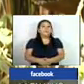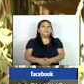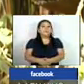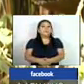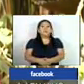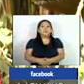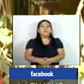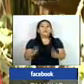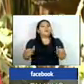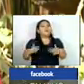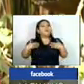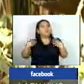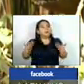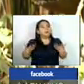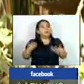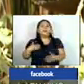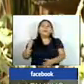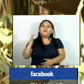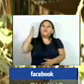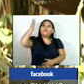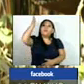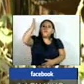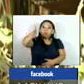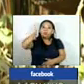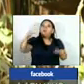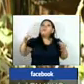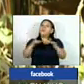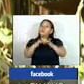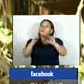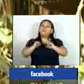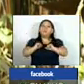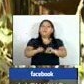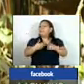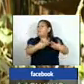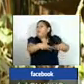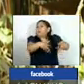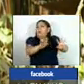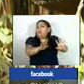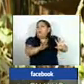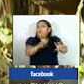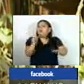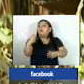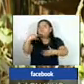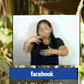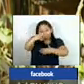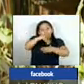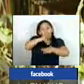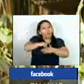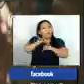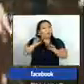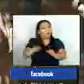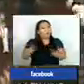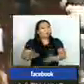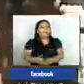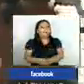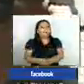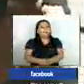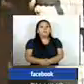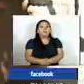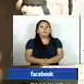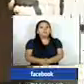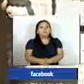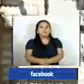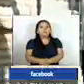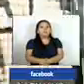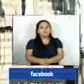Porque, al final de cuentas, algún día uno va a partir de esta tierra y todo esto queda. Lo único que se lleva es lo bueno que se puede hacer. Así